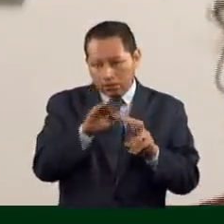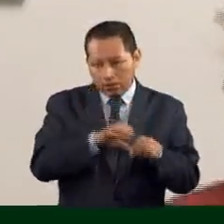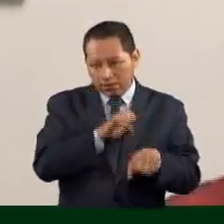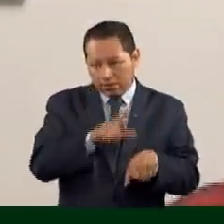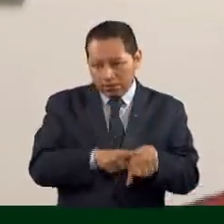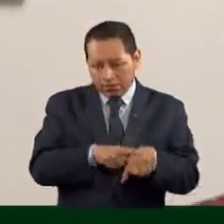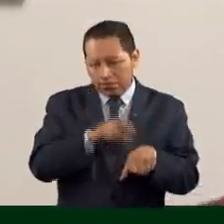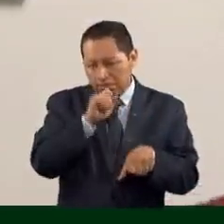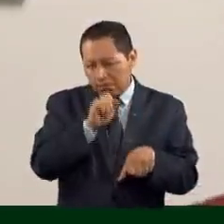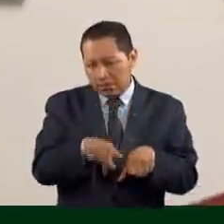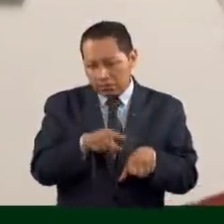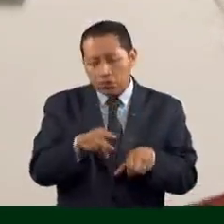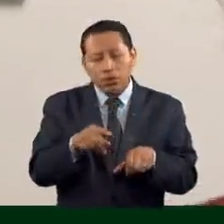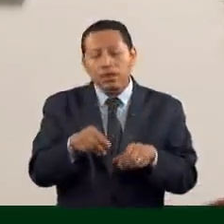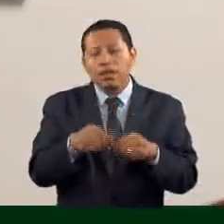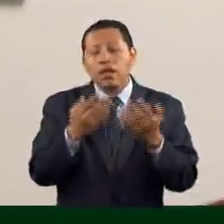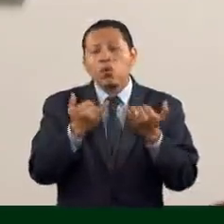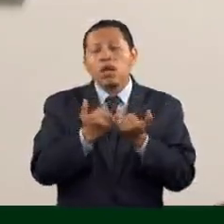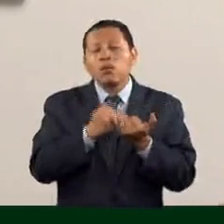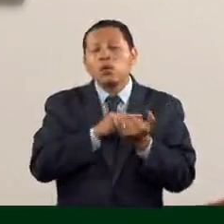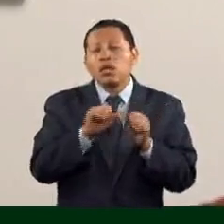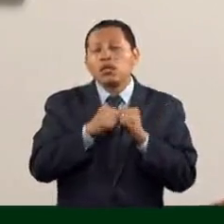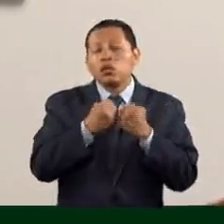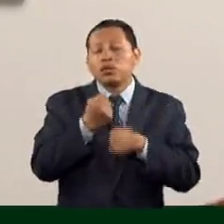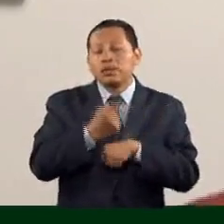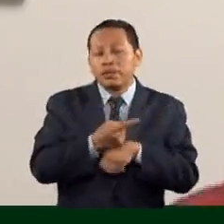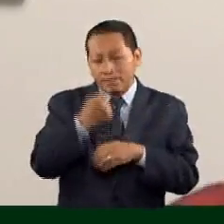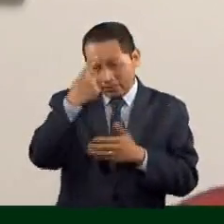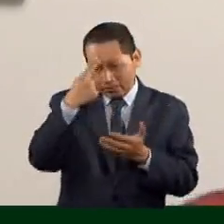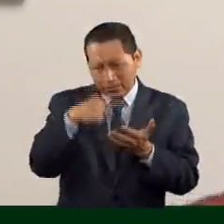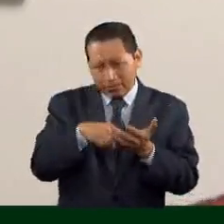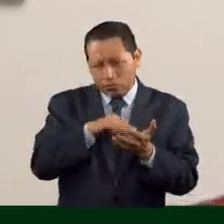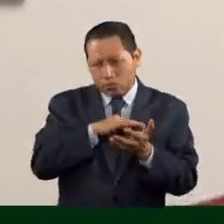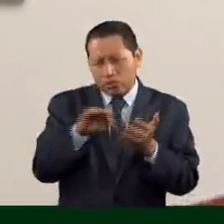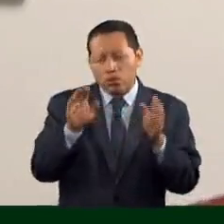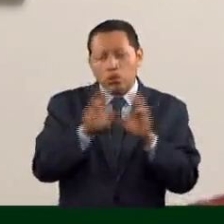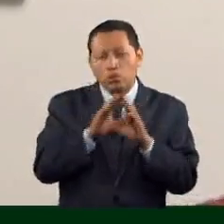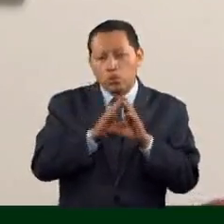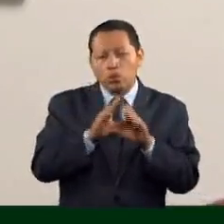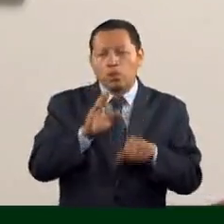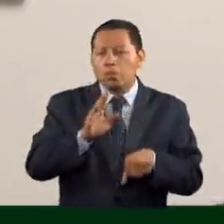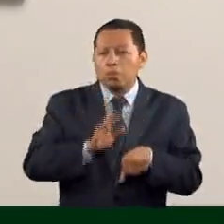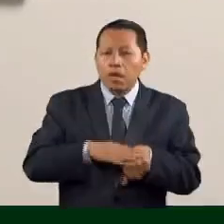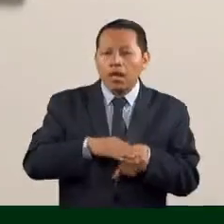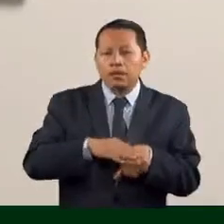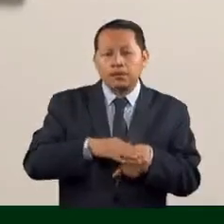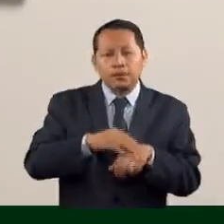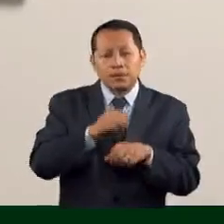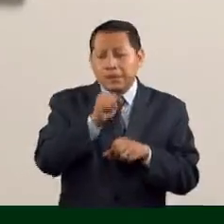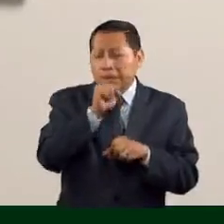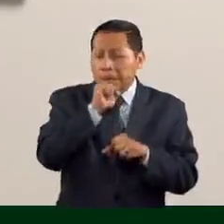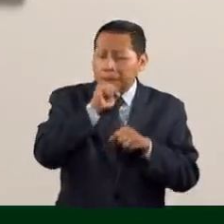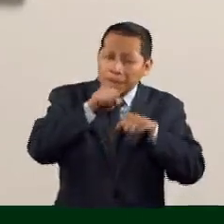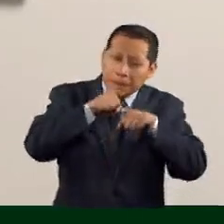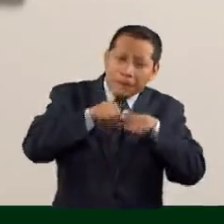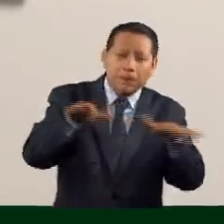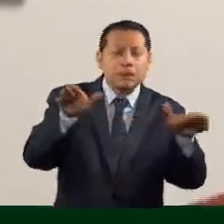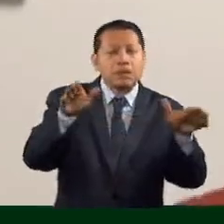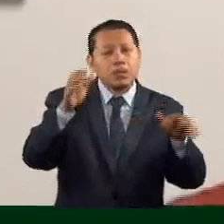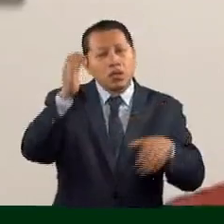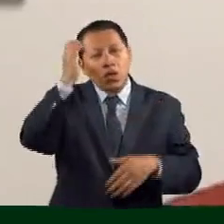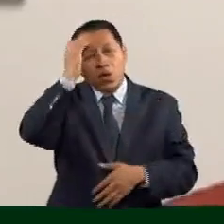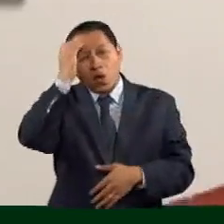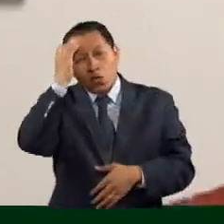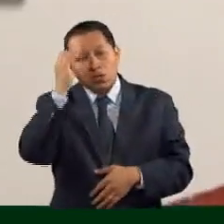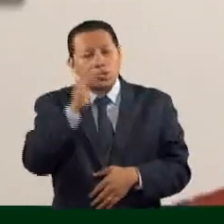especialistas, y por supuesto también a la sociedad, porque creo que entre más se viralice, se difunda, se conozca